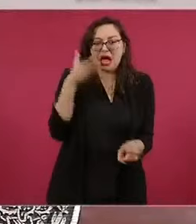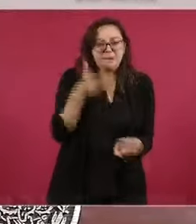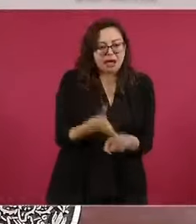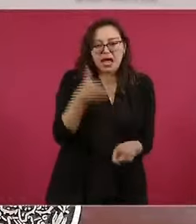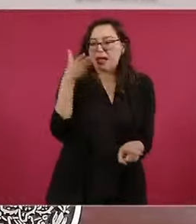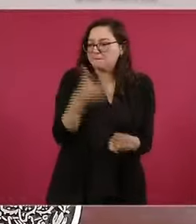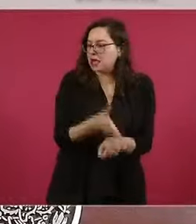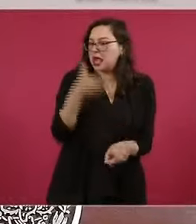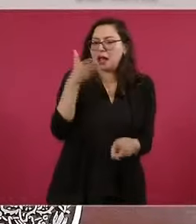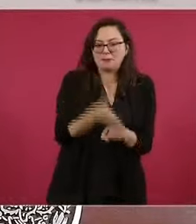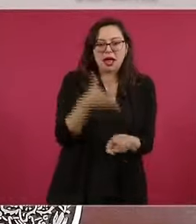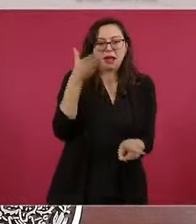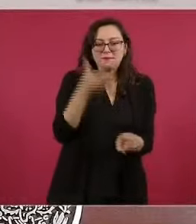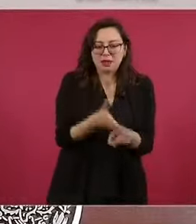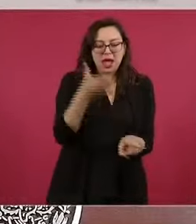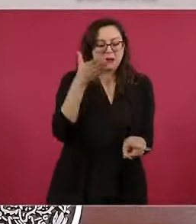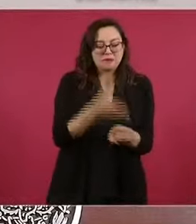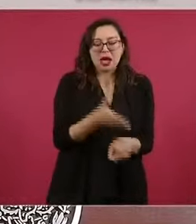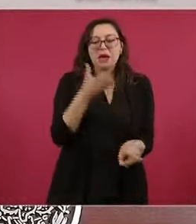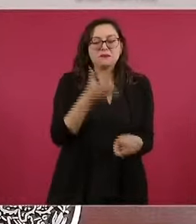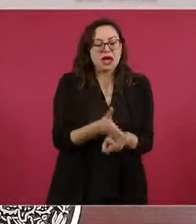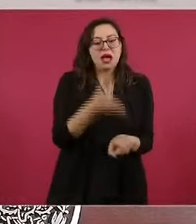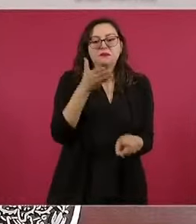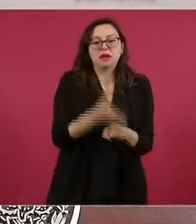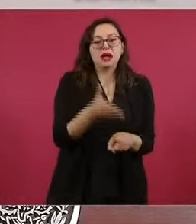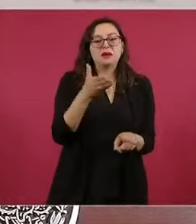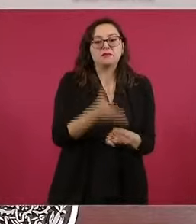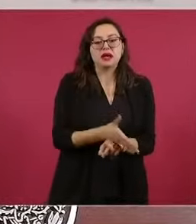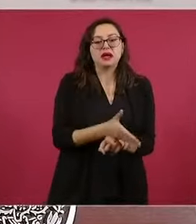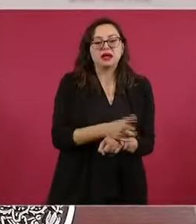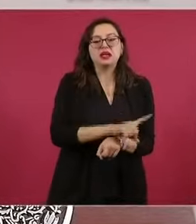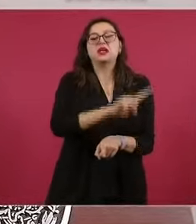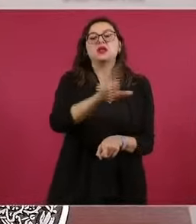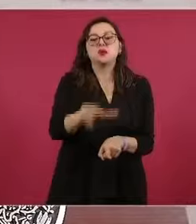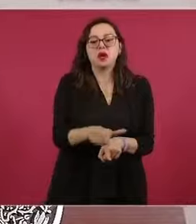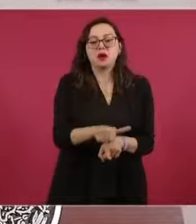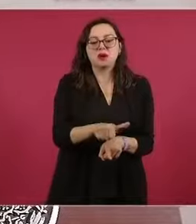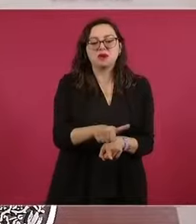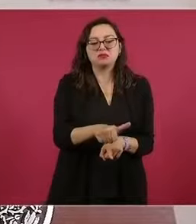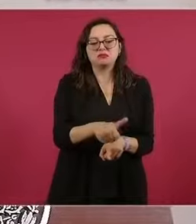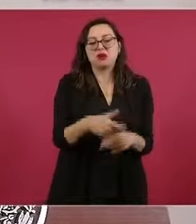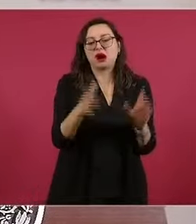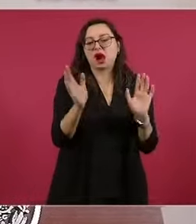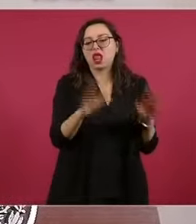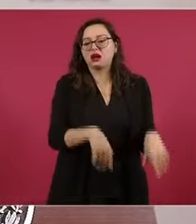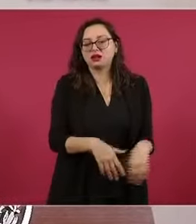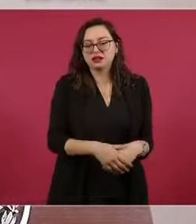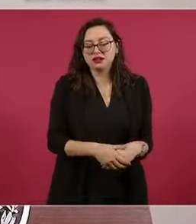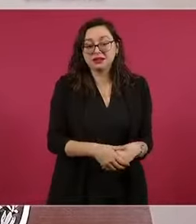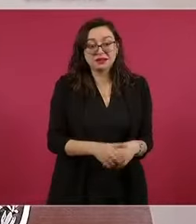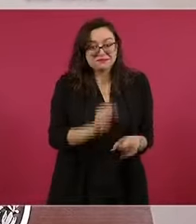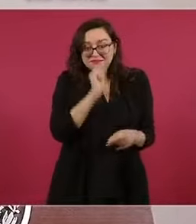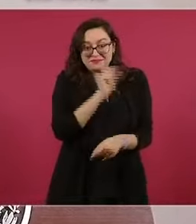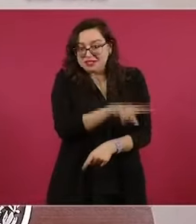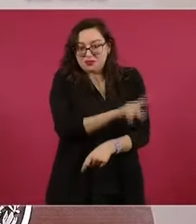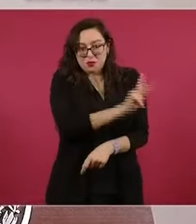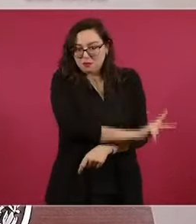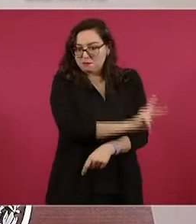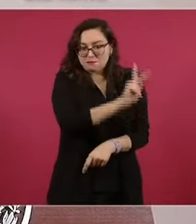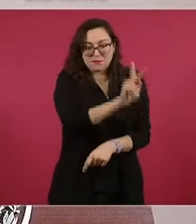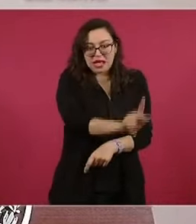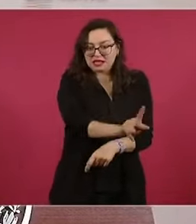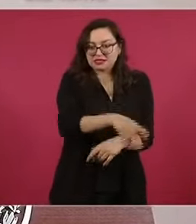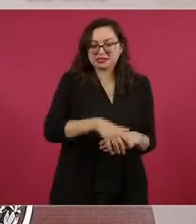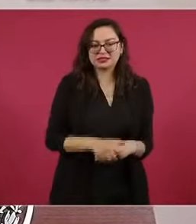Y pasa el tiempo y no les funciona.